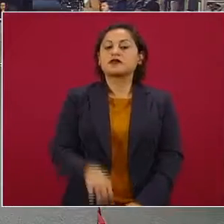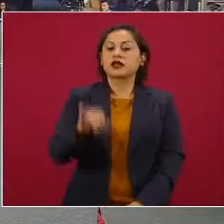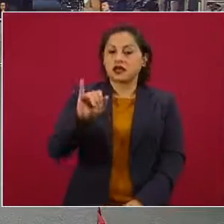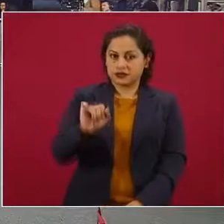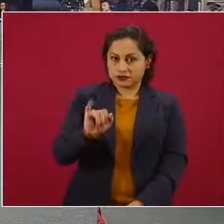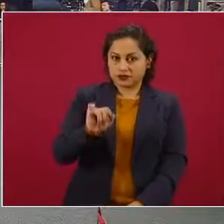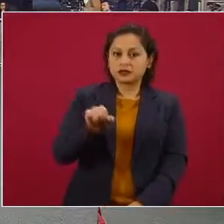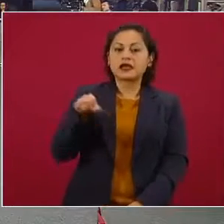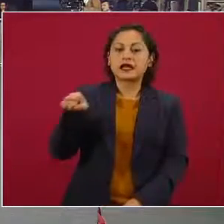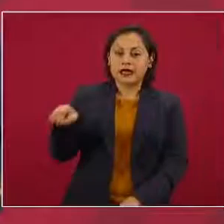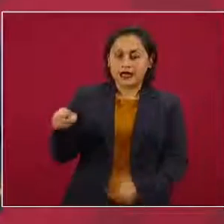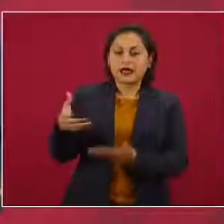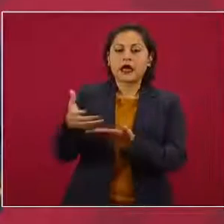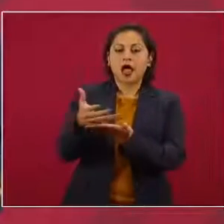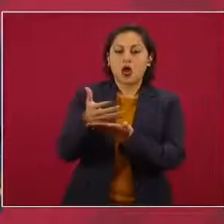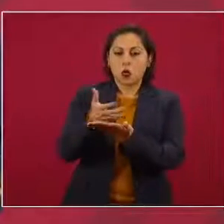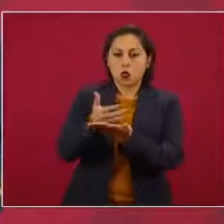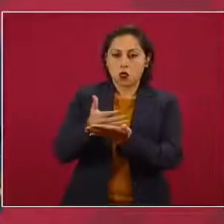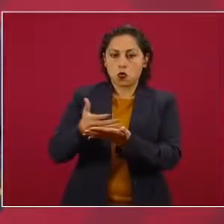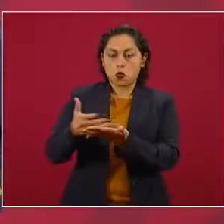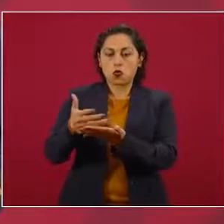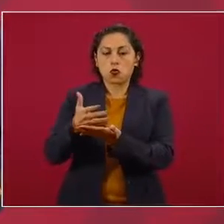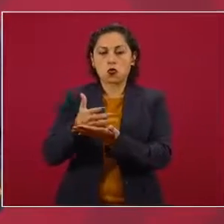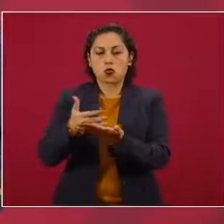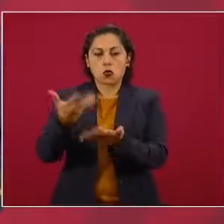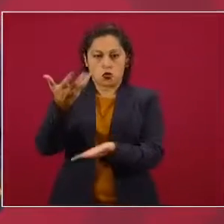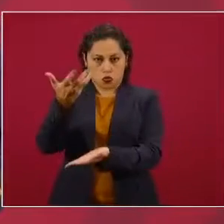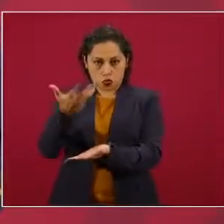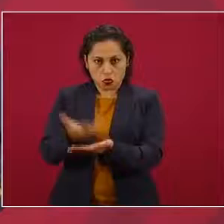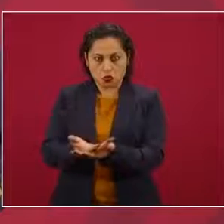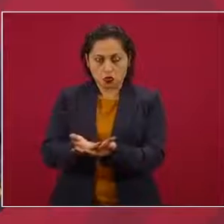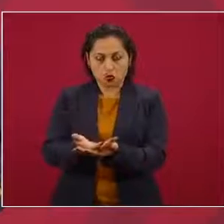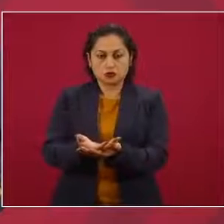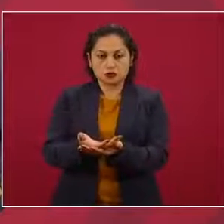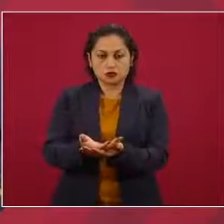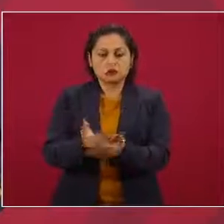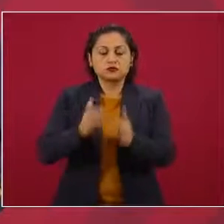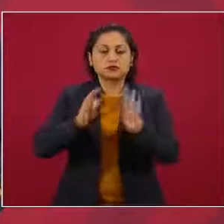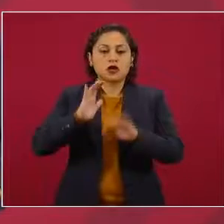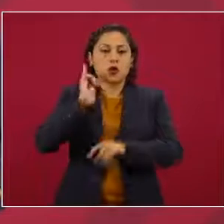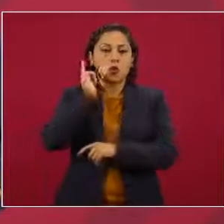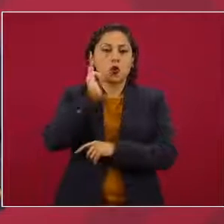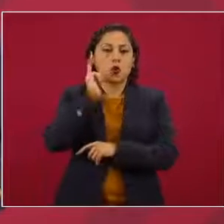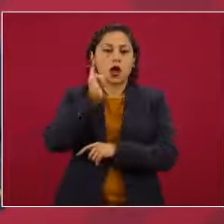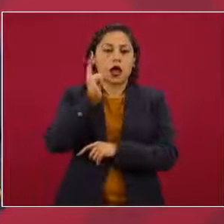todavía en recuperación, pero yo espero que ya